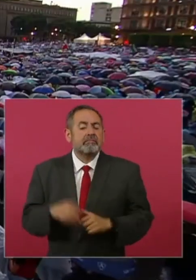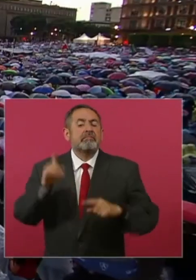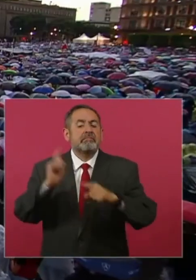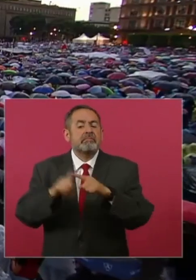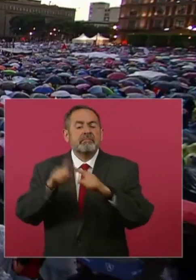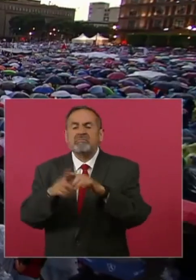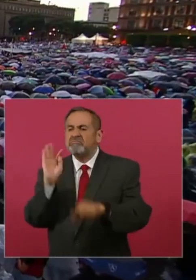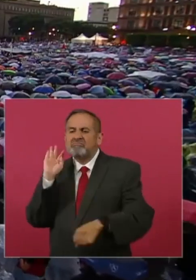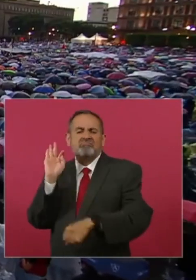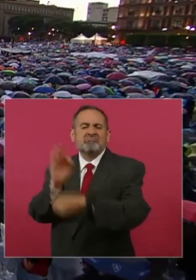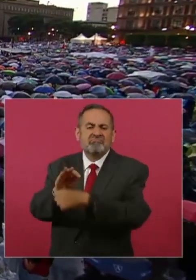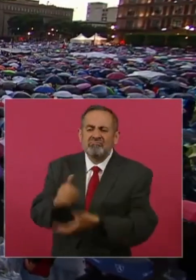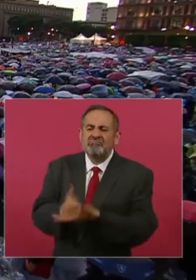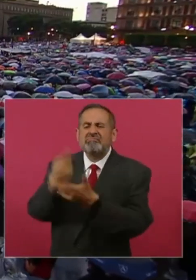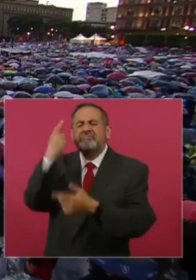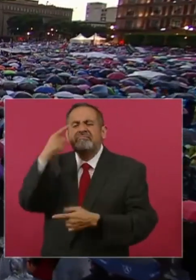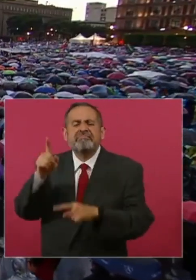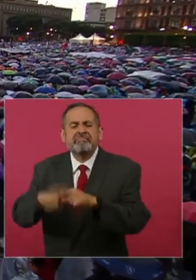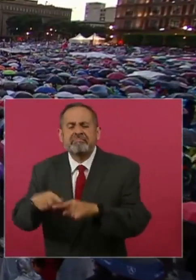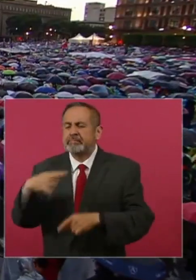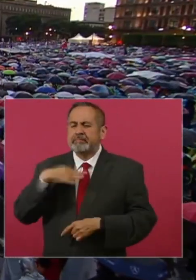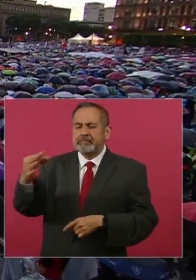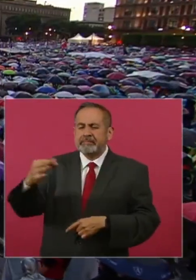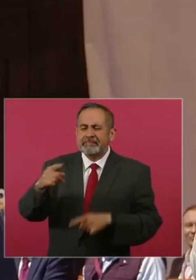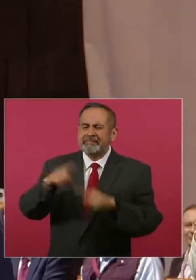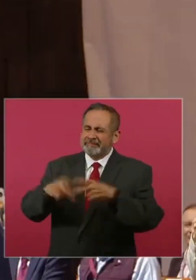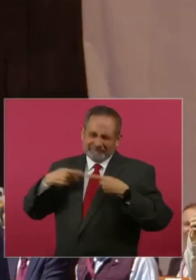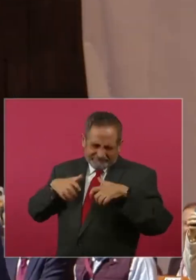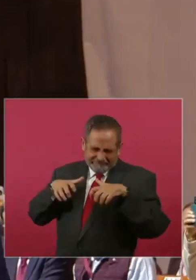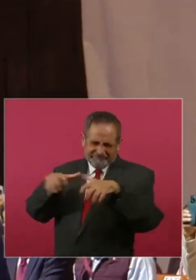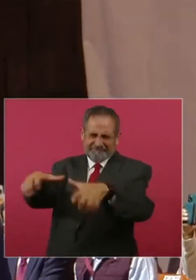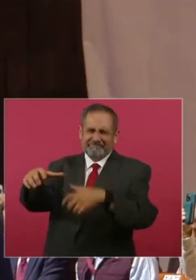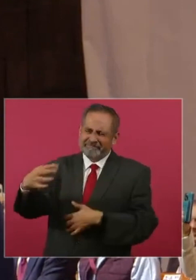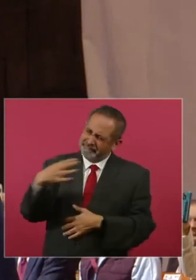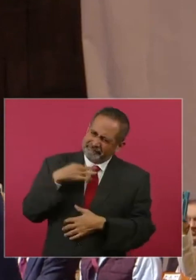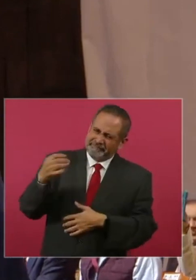quién estamos aquí? Who are we here for? Por el the pueblo. People.